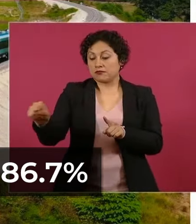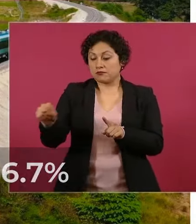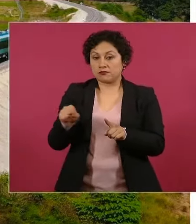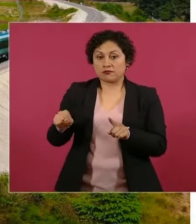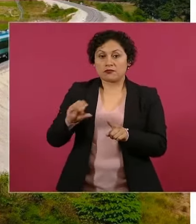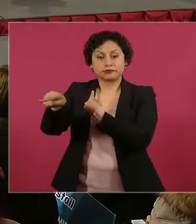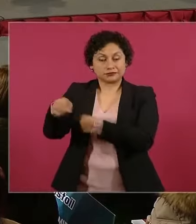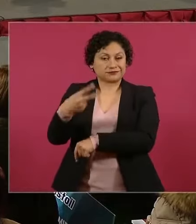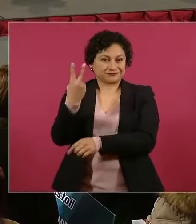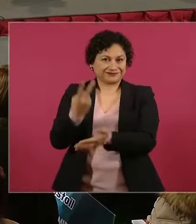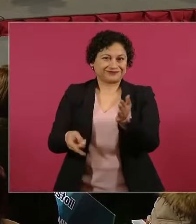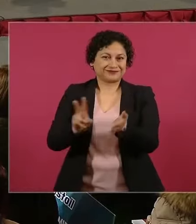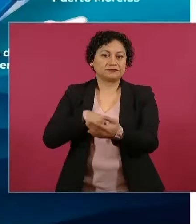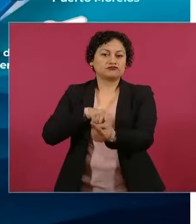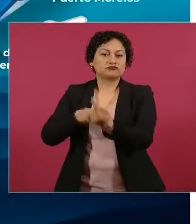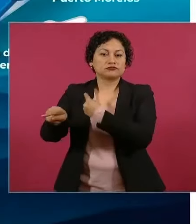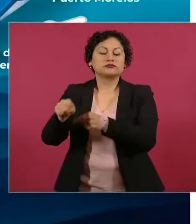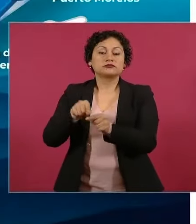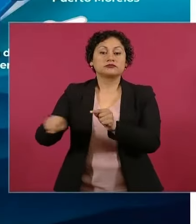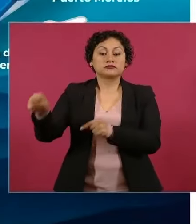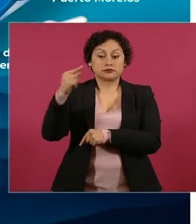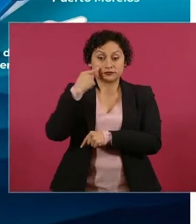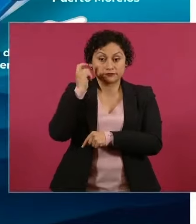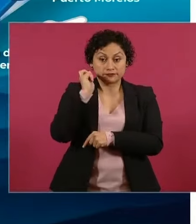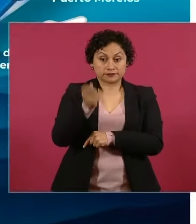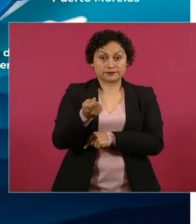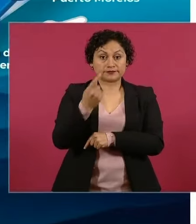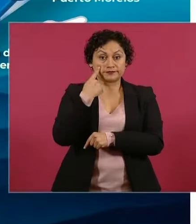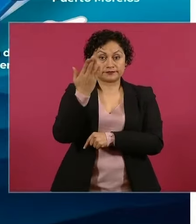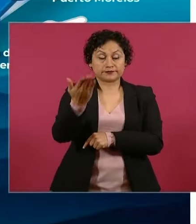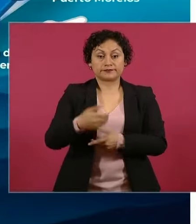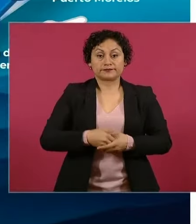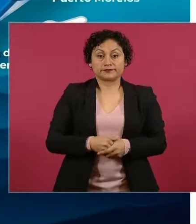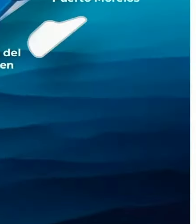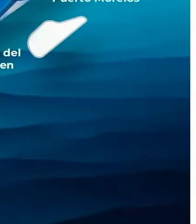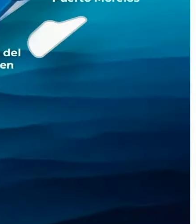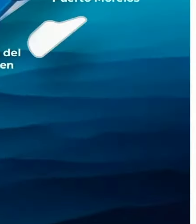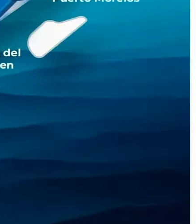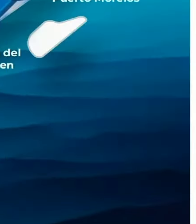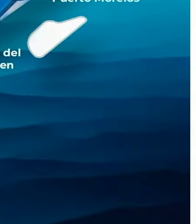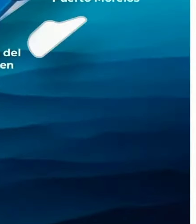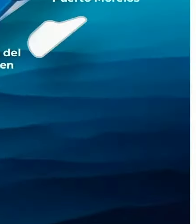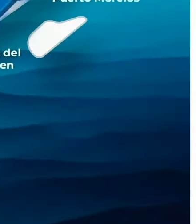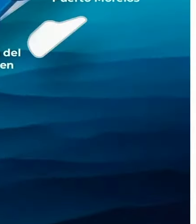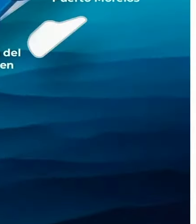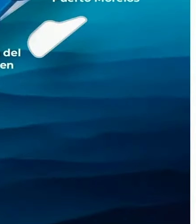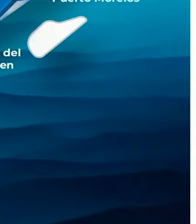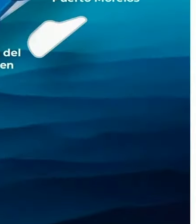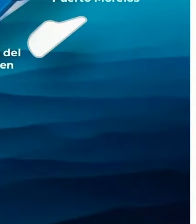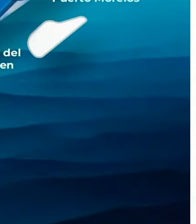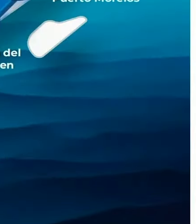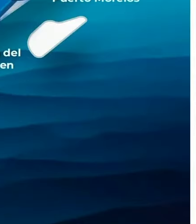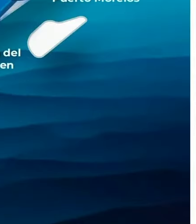otro vespertino partiremos en salidas de 9 12 y 15 horas de Cancún aeropuerto a Puerto Morelos y Playa del